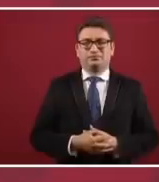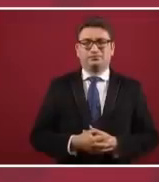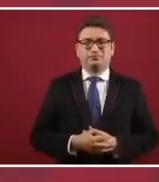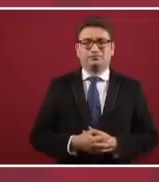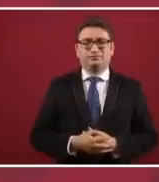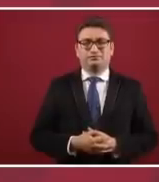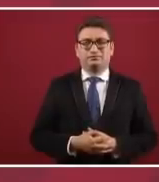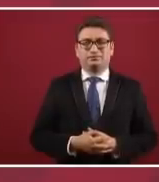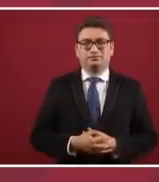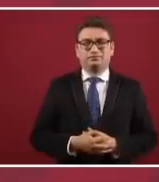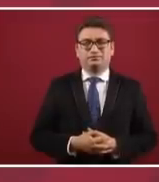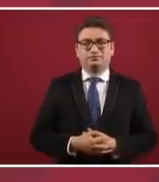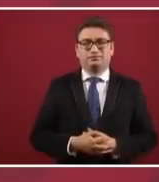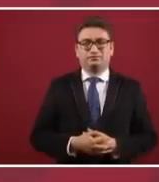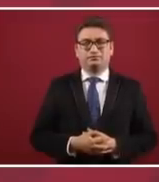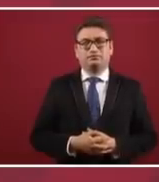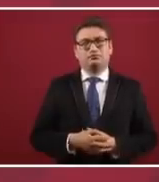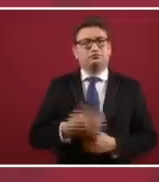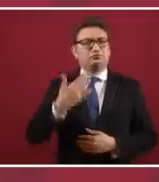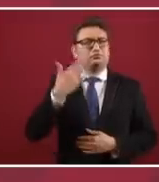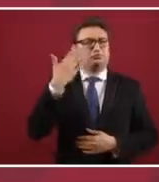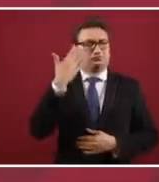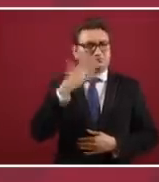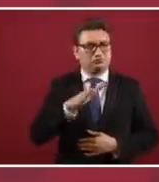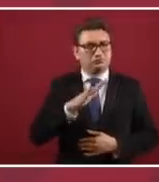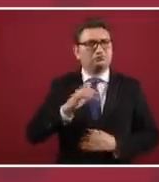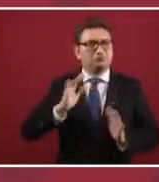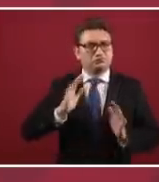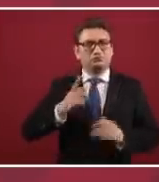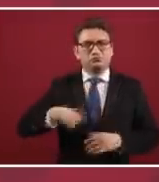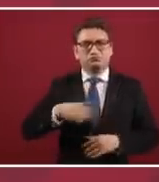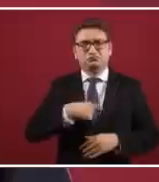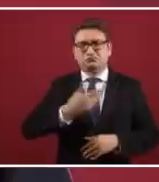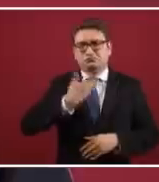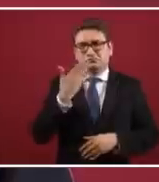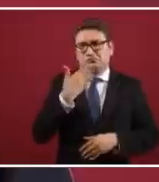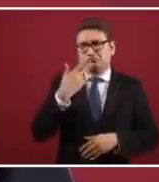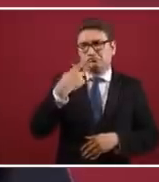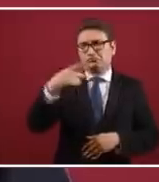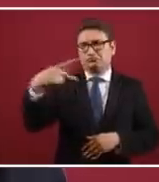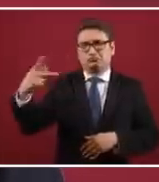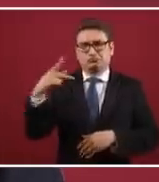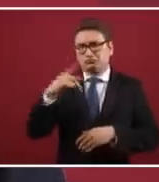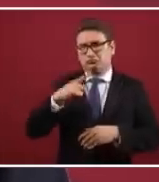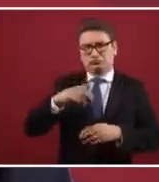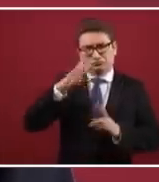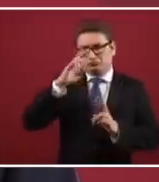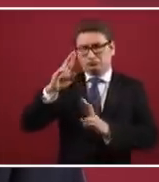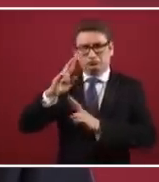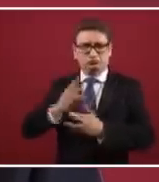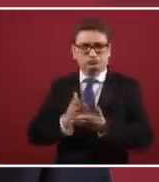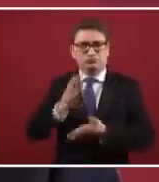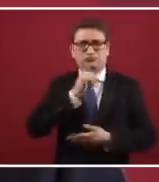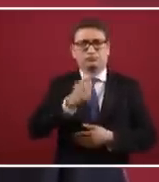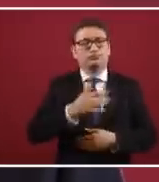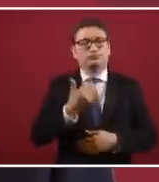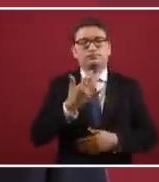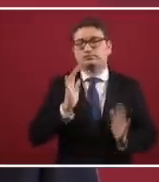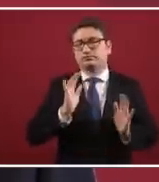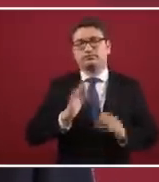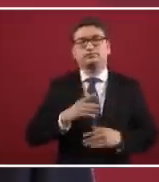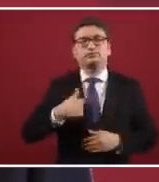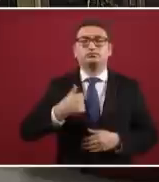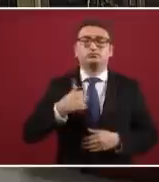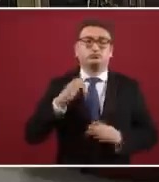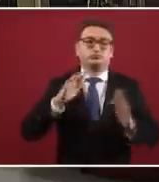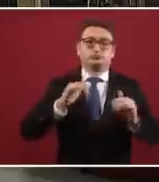Se aplica el principio de no intervención y de autodeterminación de los pueblos. Entonces, eso es básicamente. Me tengo que ir. El INE lo